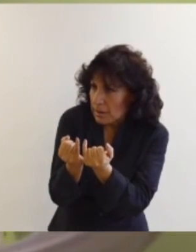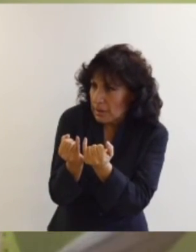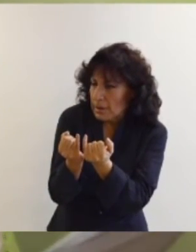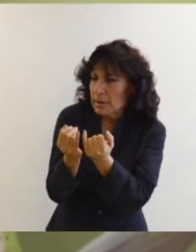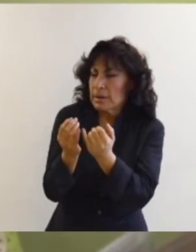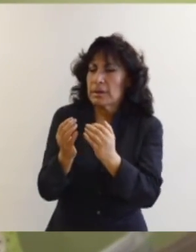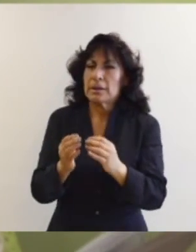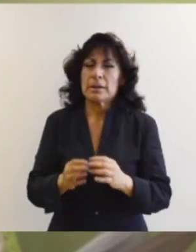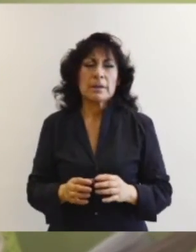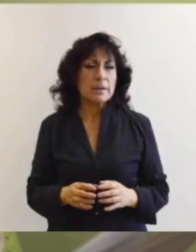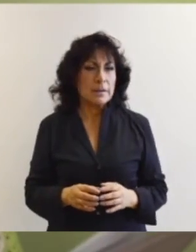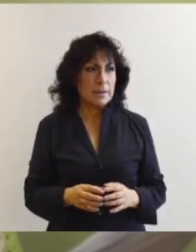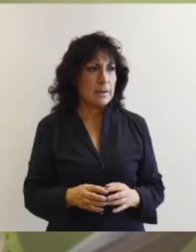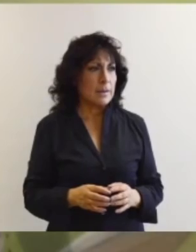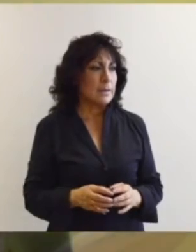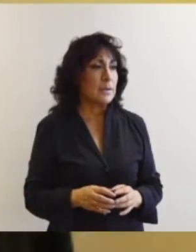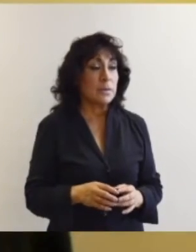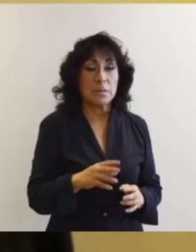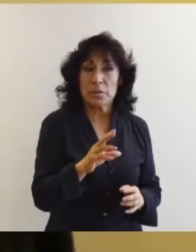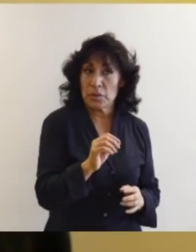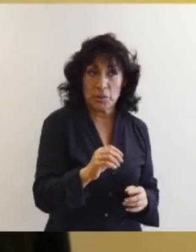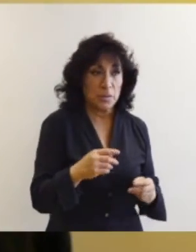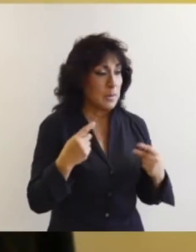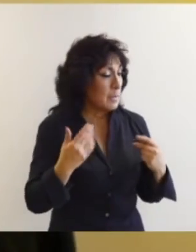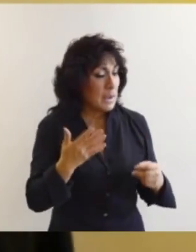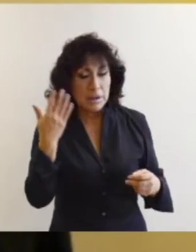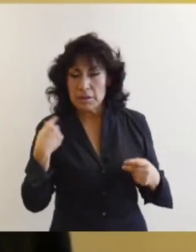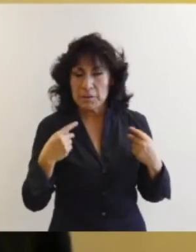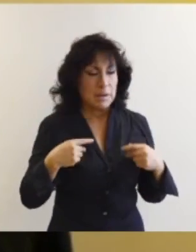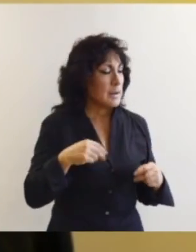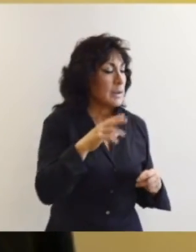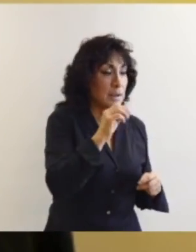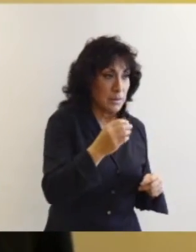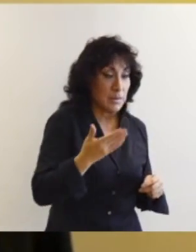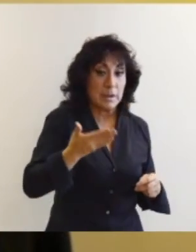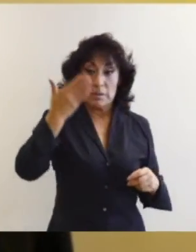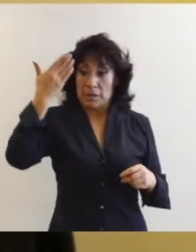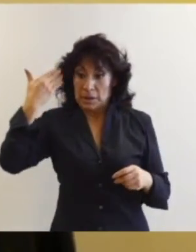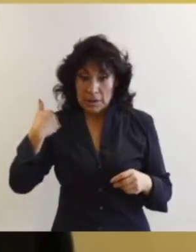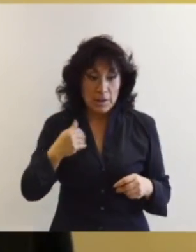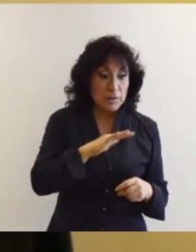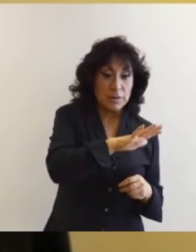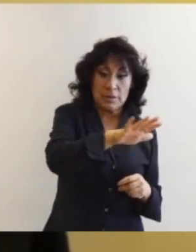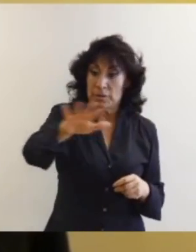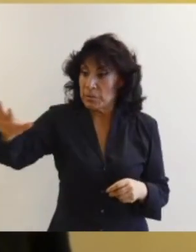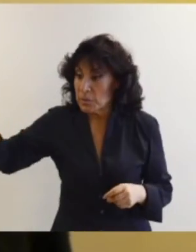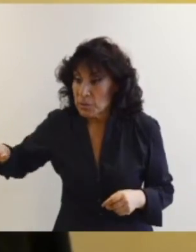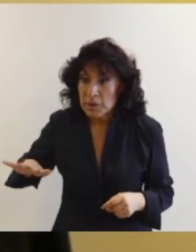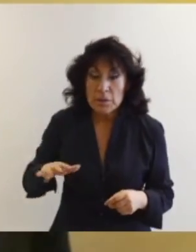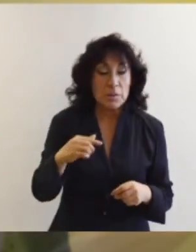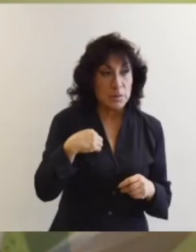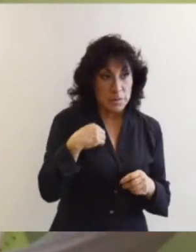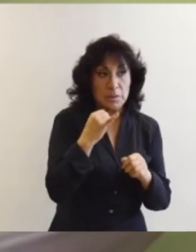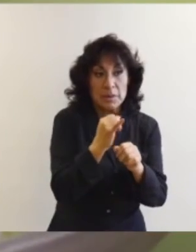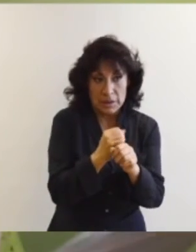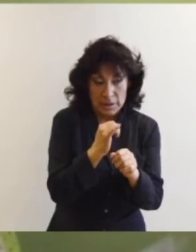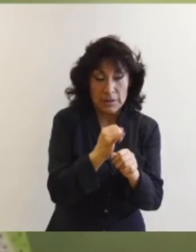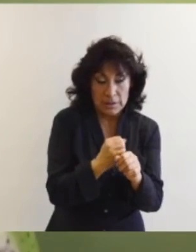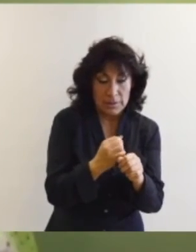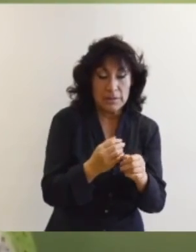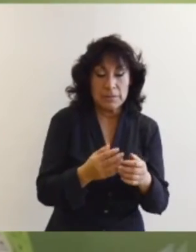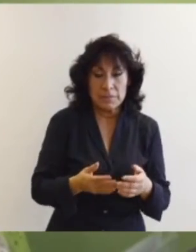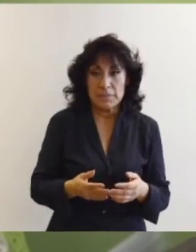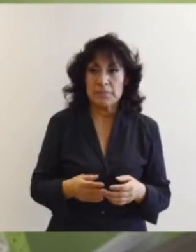llamaran arqueólogos. No el de las personas, el de los pueblos.